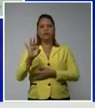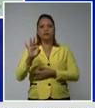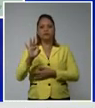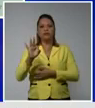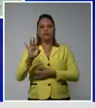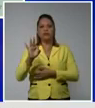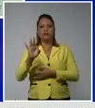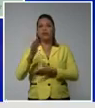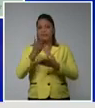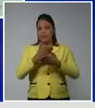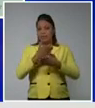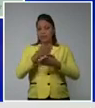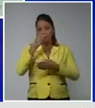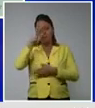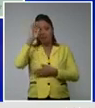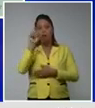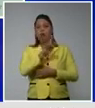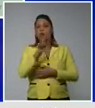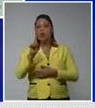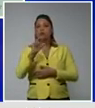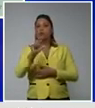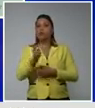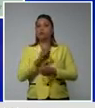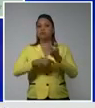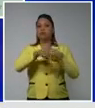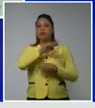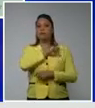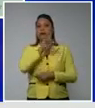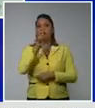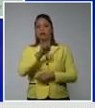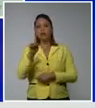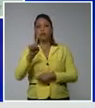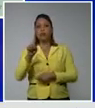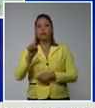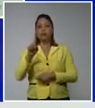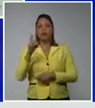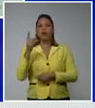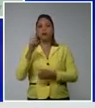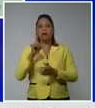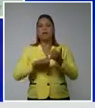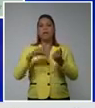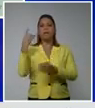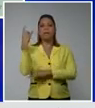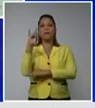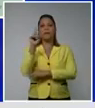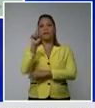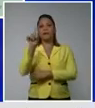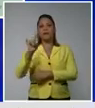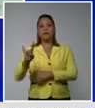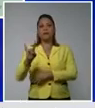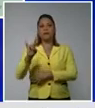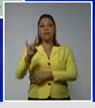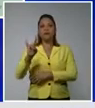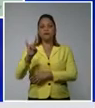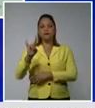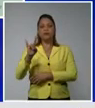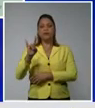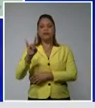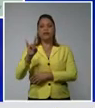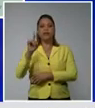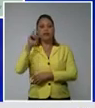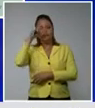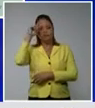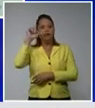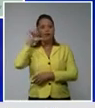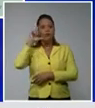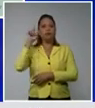Santiago, 11 en Contramaestre, 9 en Palma Soriano, 2 en San Luis y 1 en Songo La